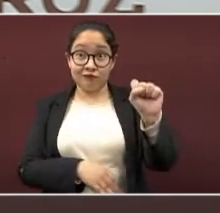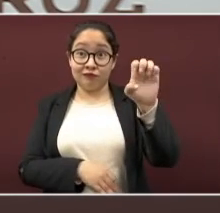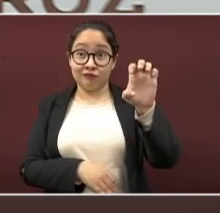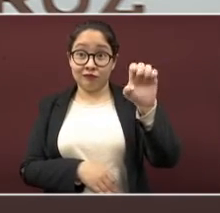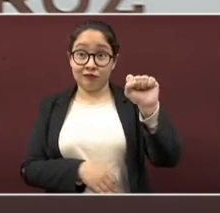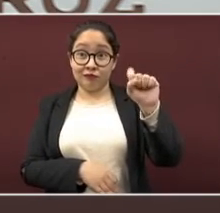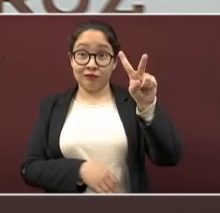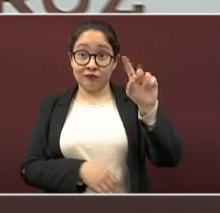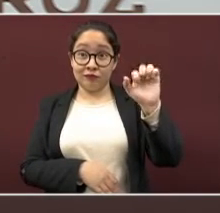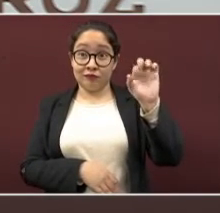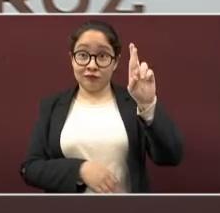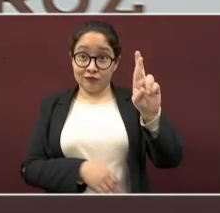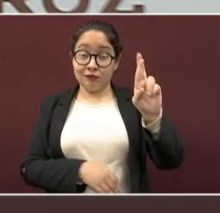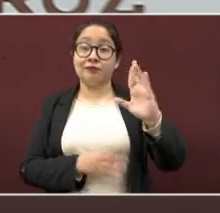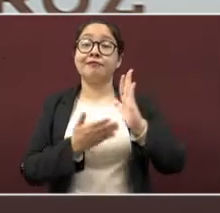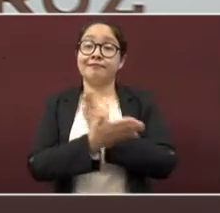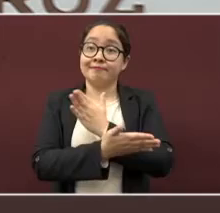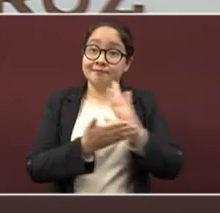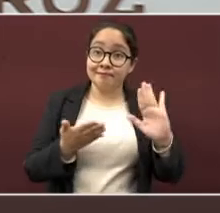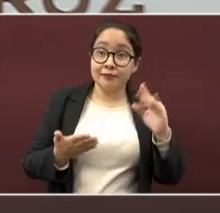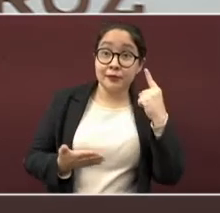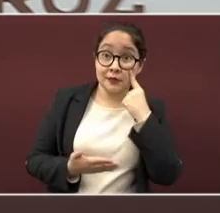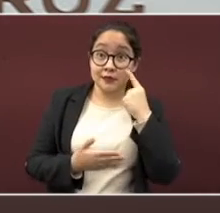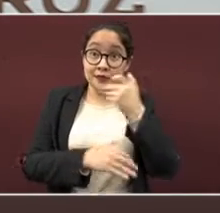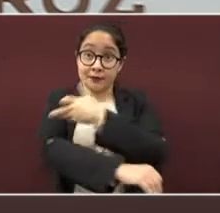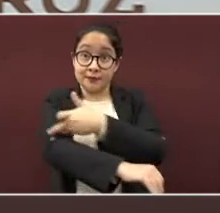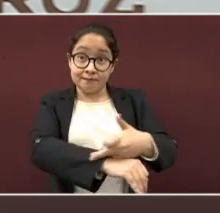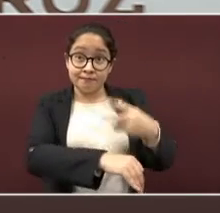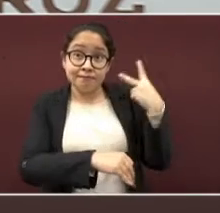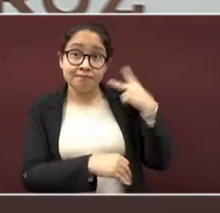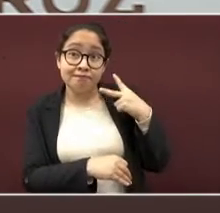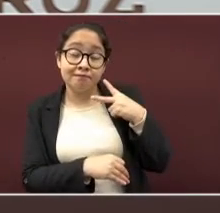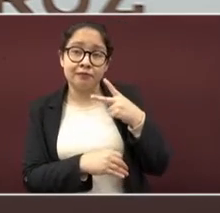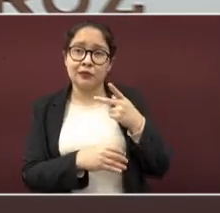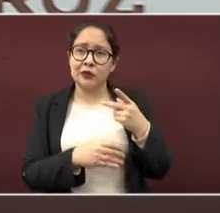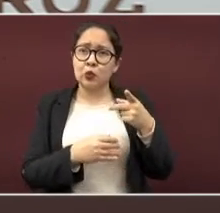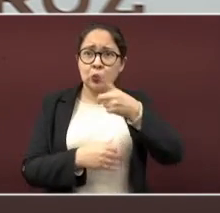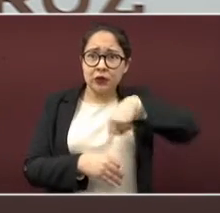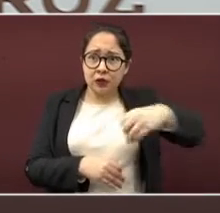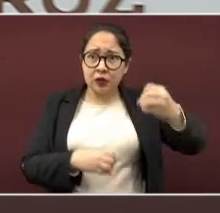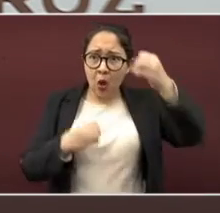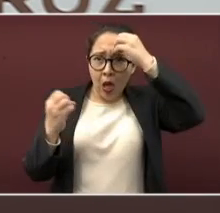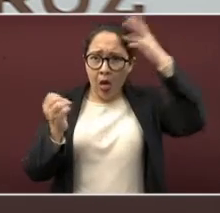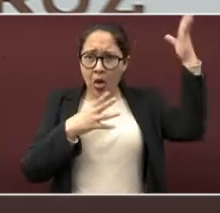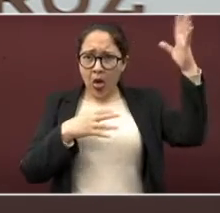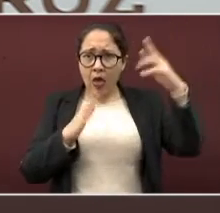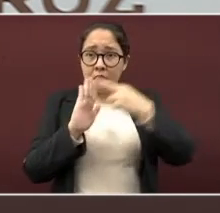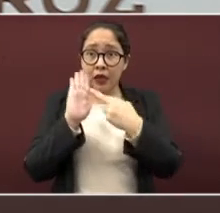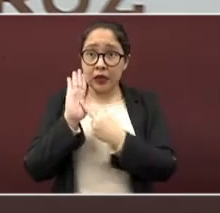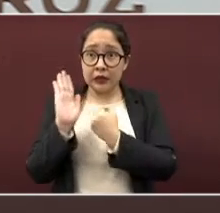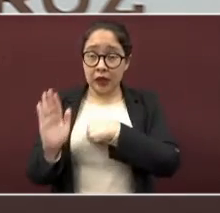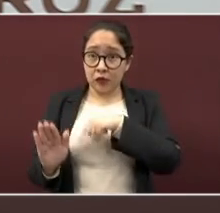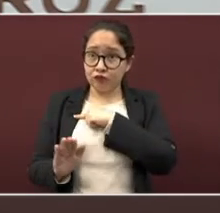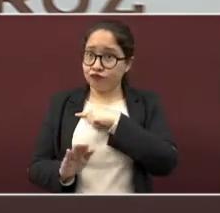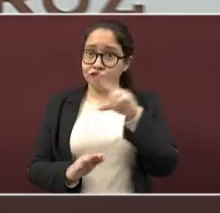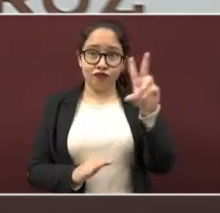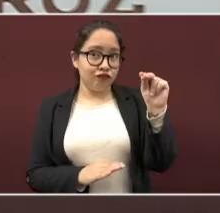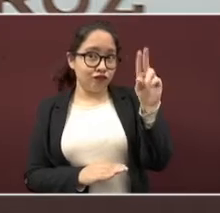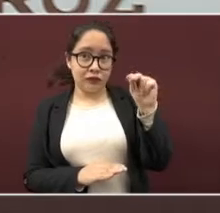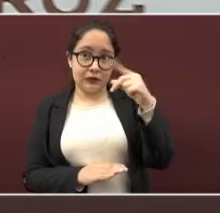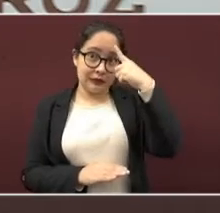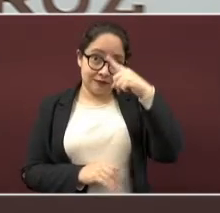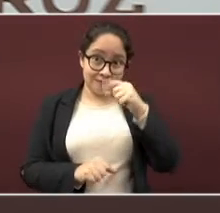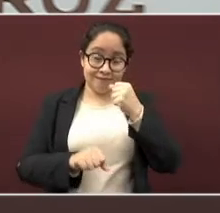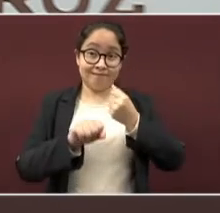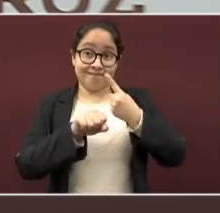lado familia veracruzana no aflojen las medidas de protección sanitaria para que eviten los